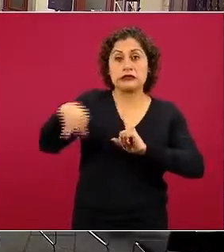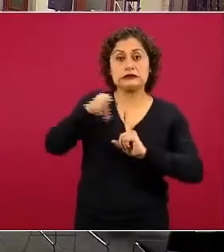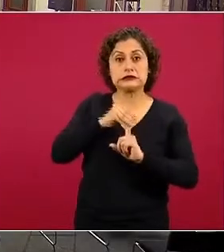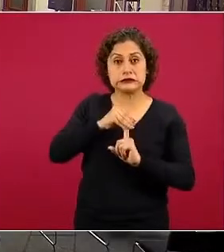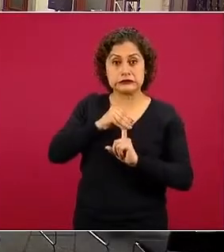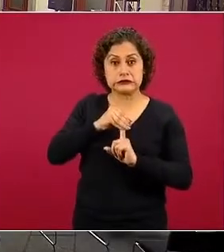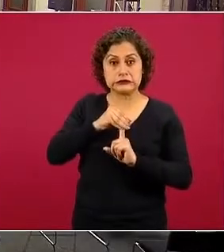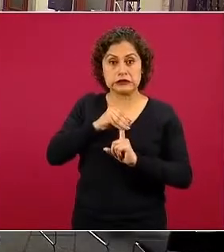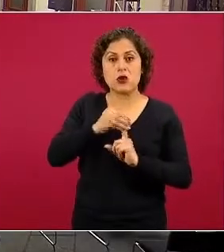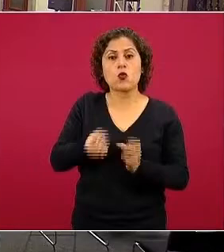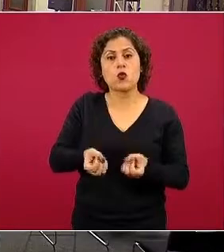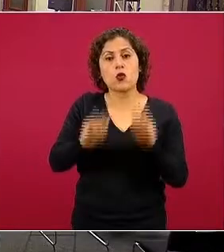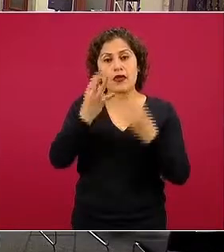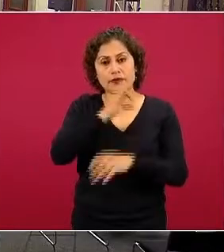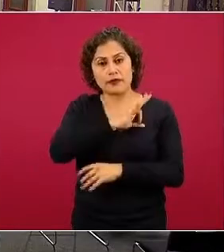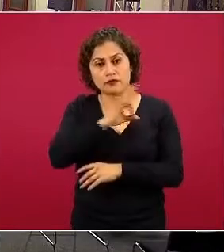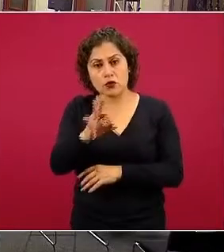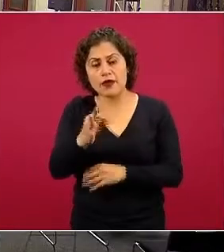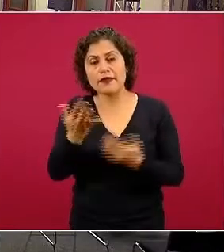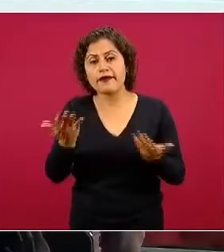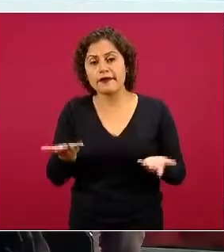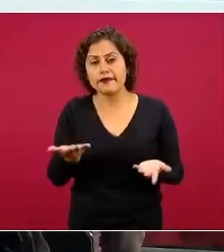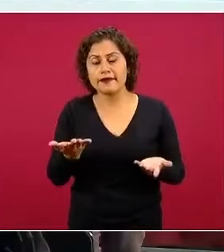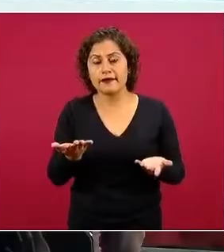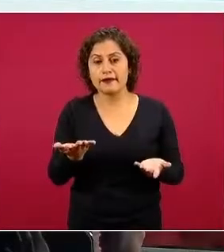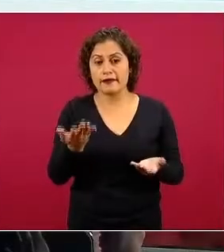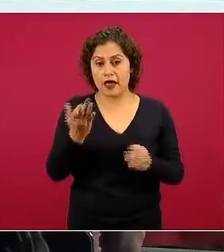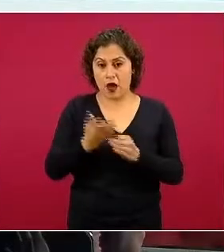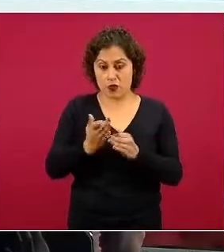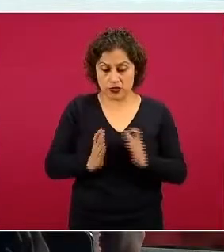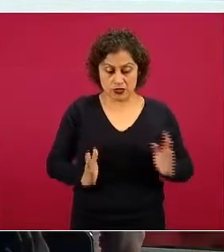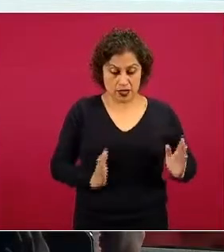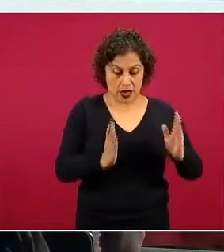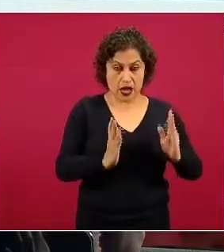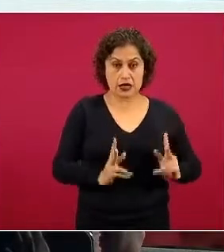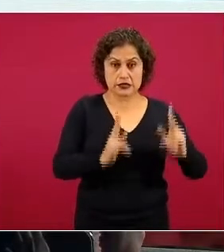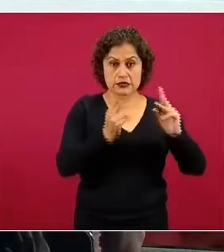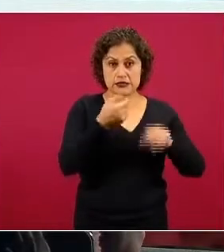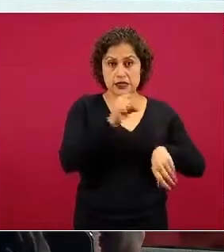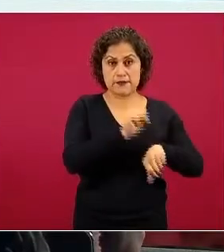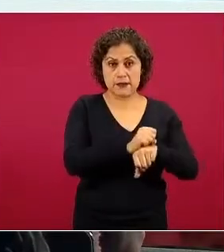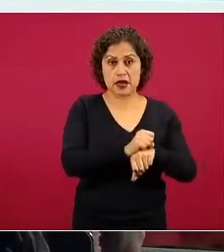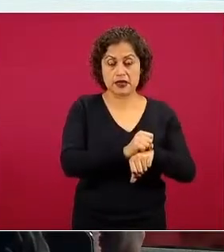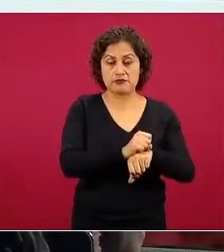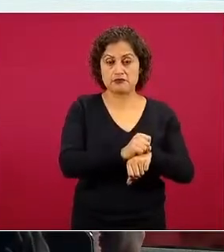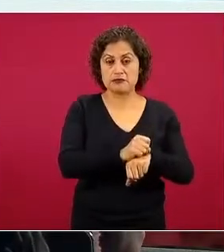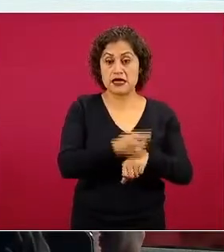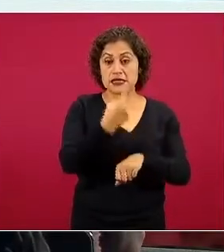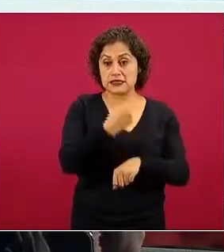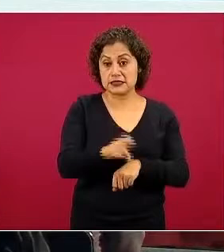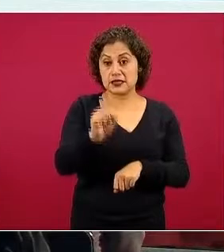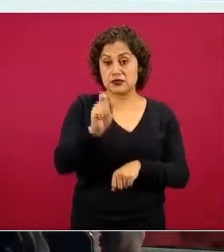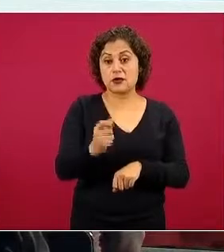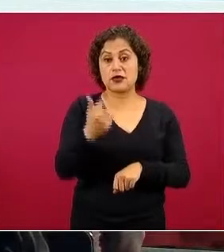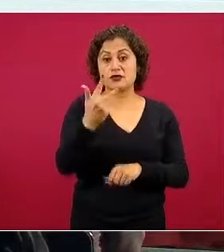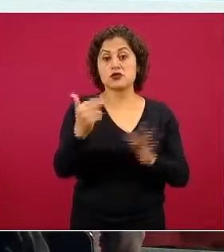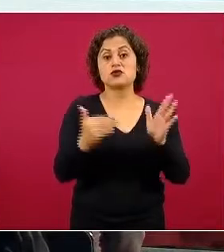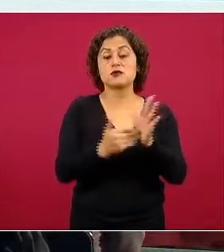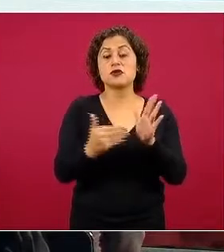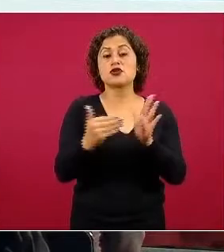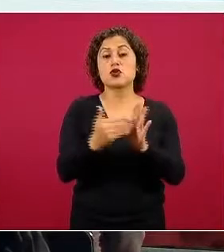México en esta semana epidemiológica? Los mismos 128 millones de